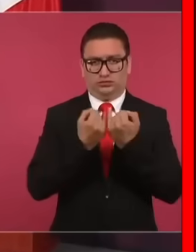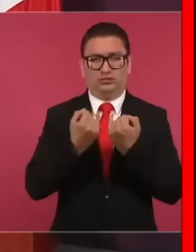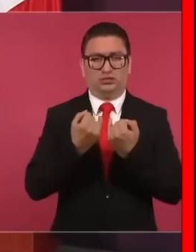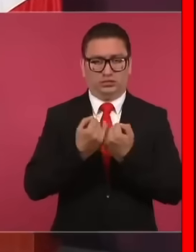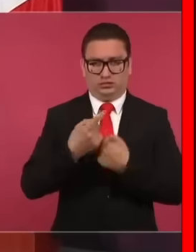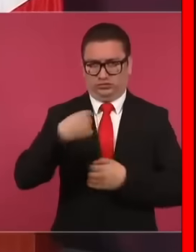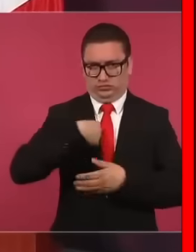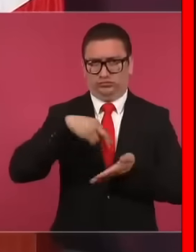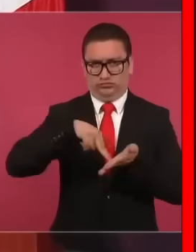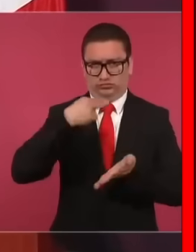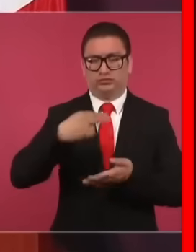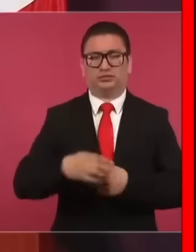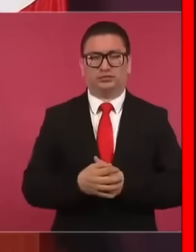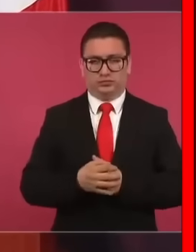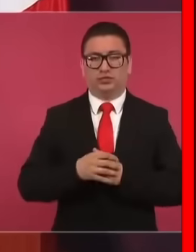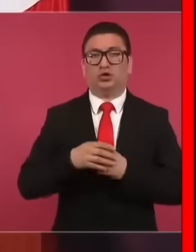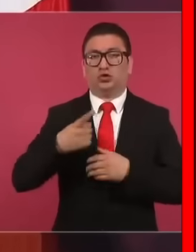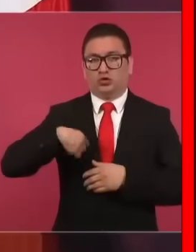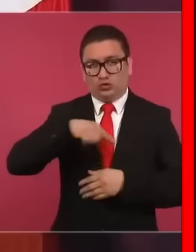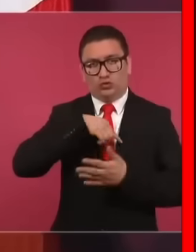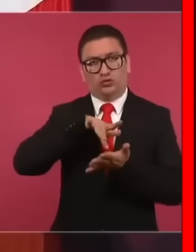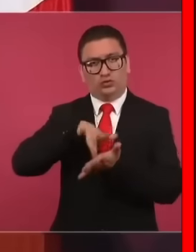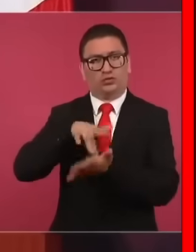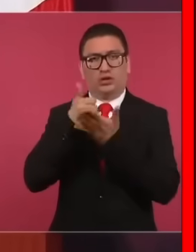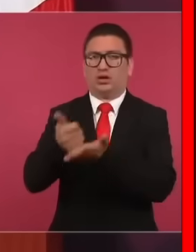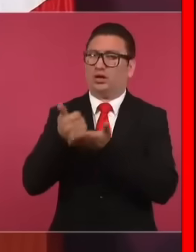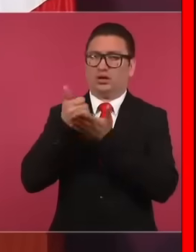y yo la firmé, y hemos estado ayudando en todo,